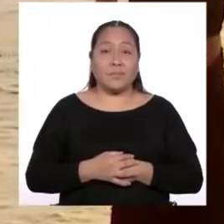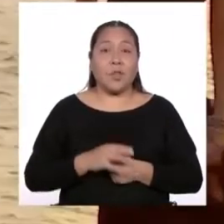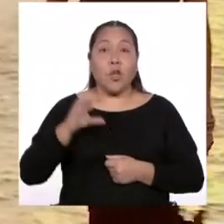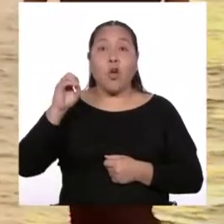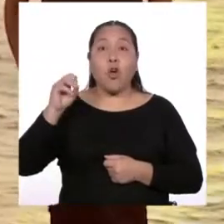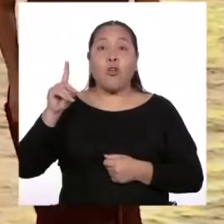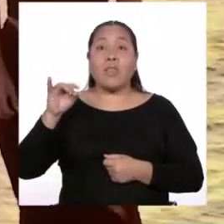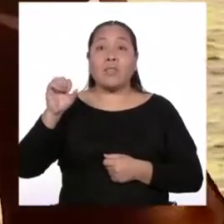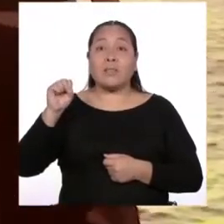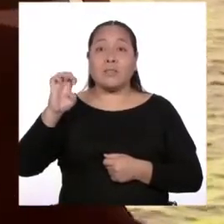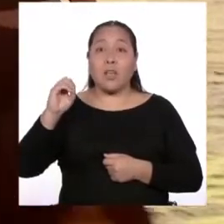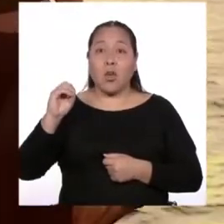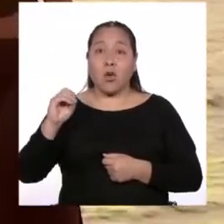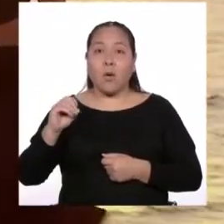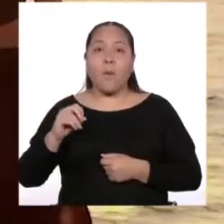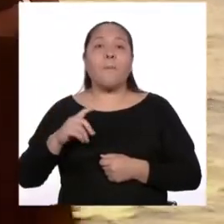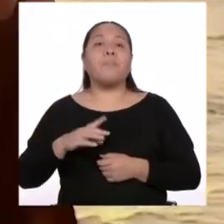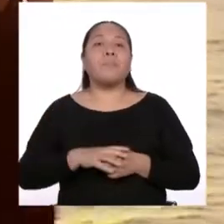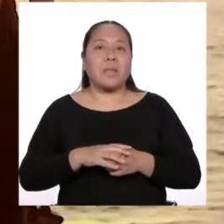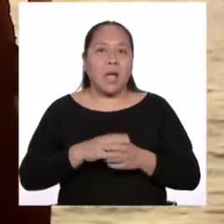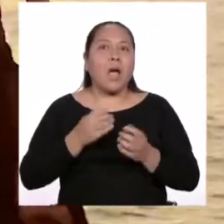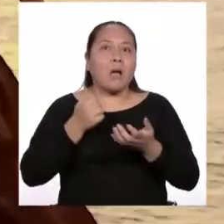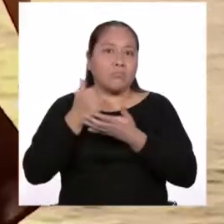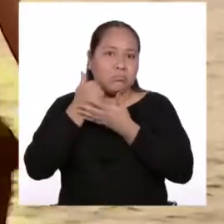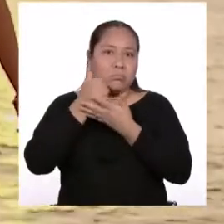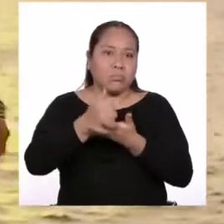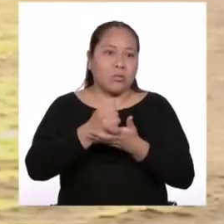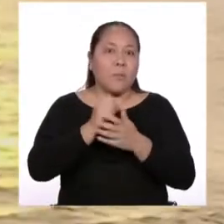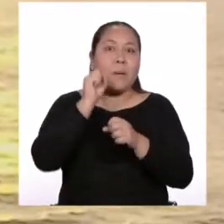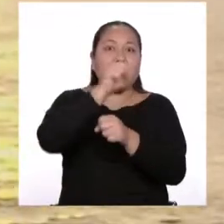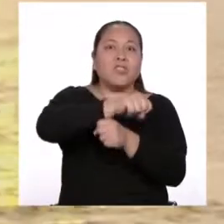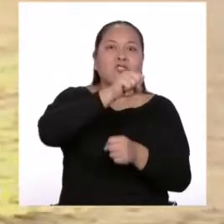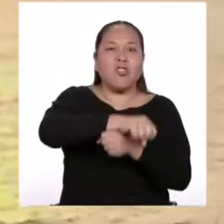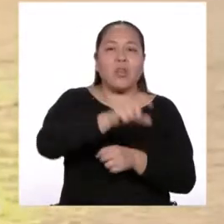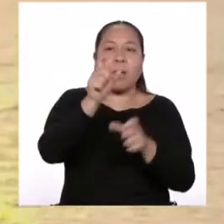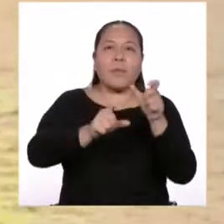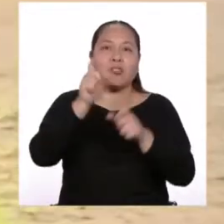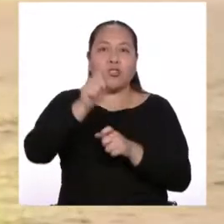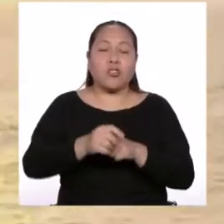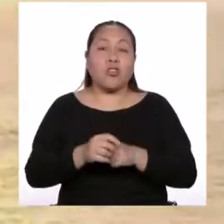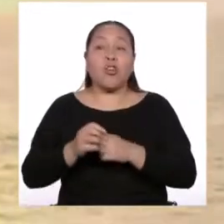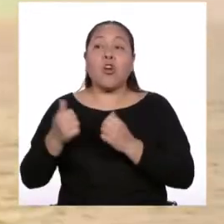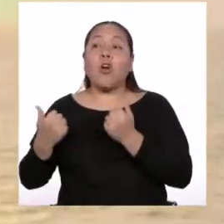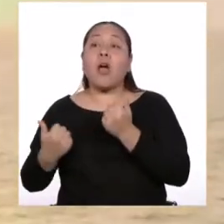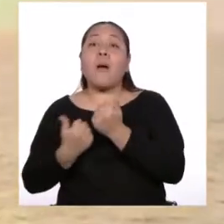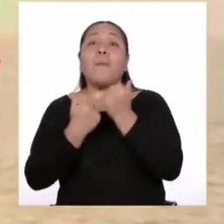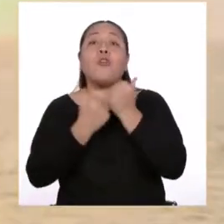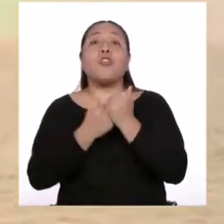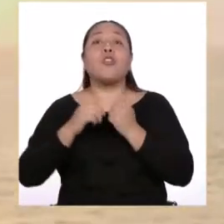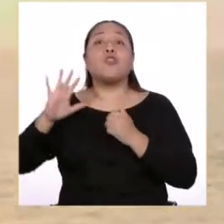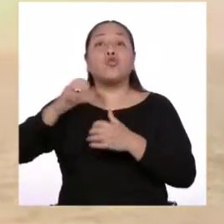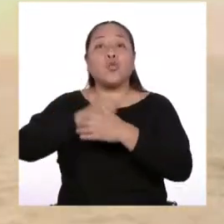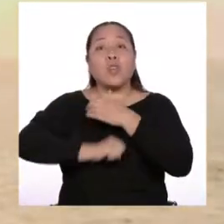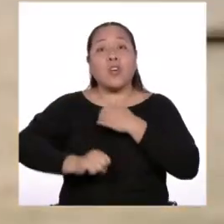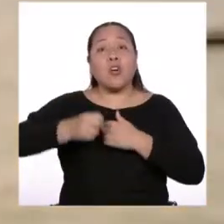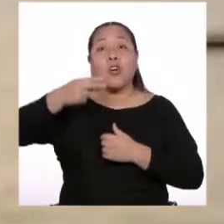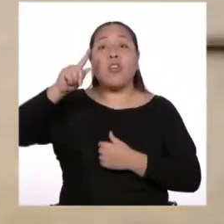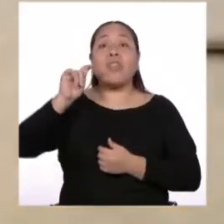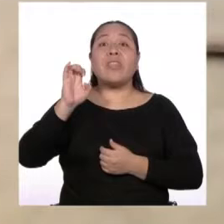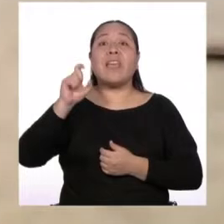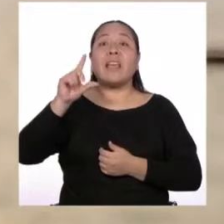Odiseo logró engañar a los pretendientes y con la ayuda de su hijo Telémaco mató uno a todos aquellos que lo habían